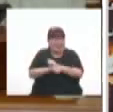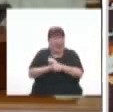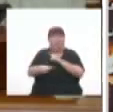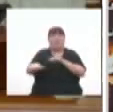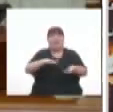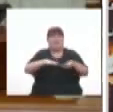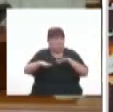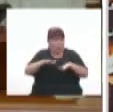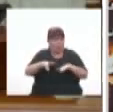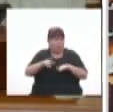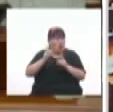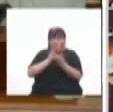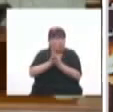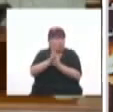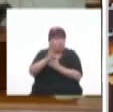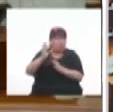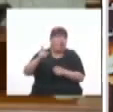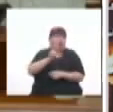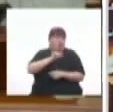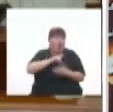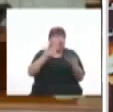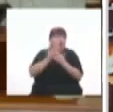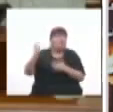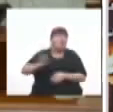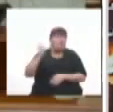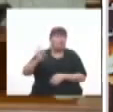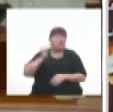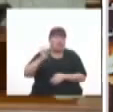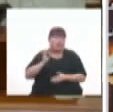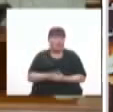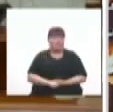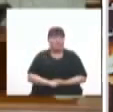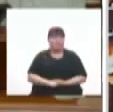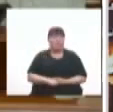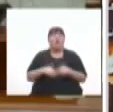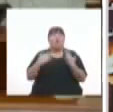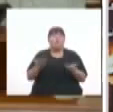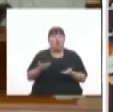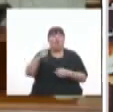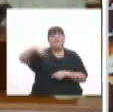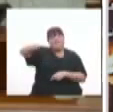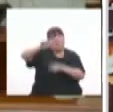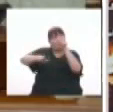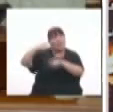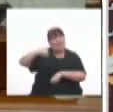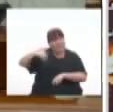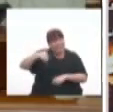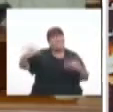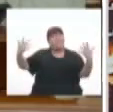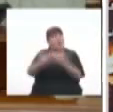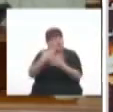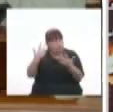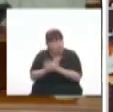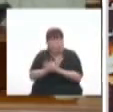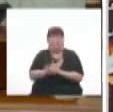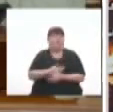o o proyecciones de voto de senadores que en otro momento del tiempo Uno hubi hubiera pensado que era imposible que